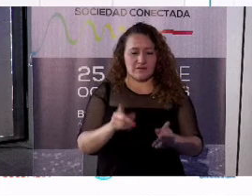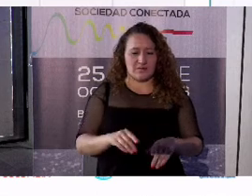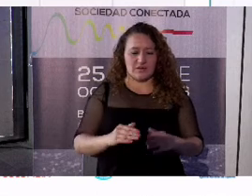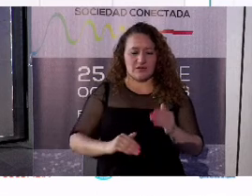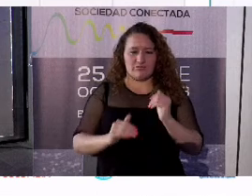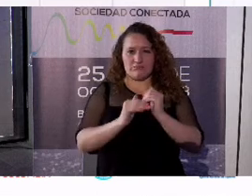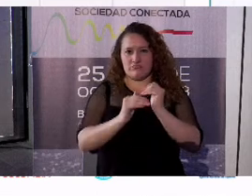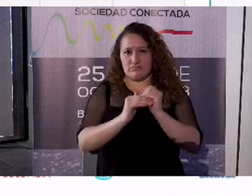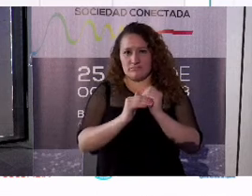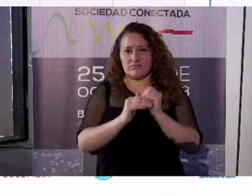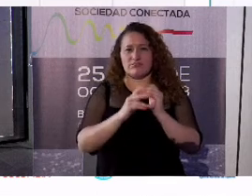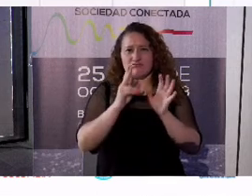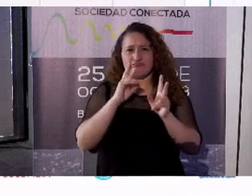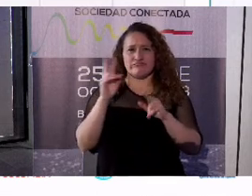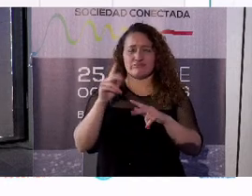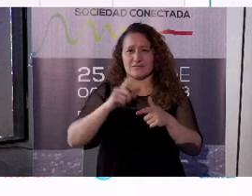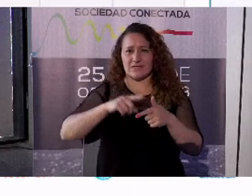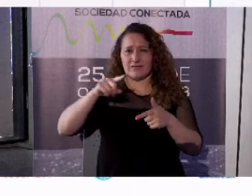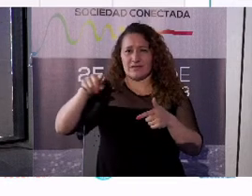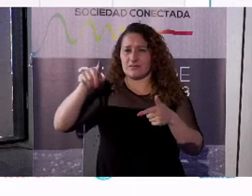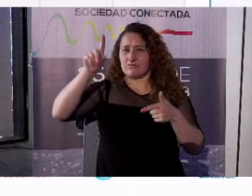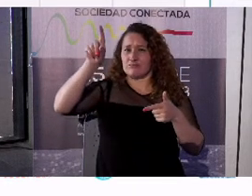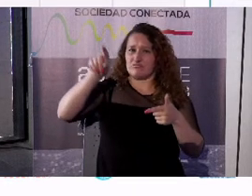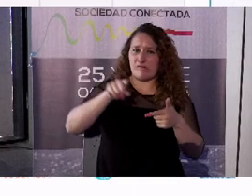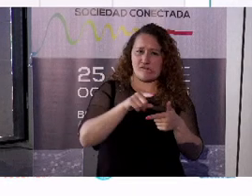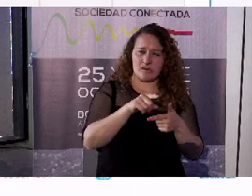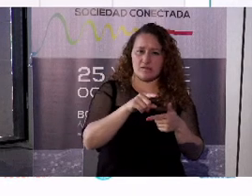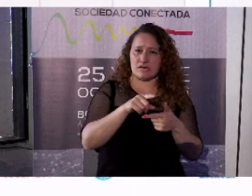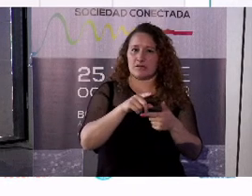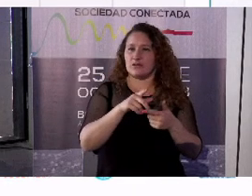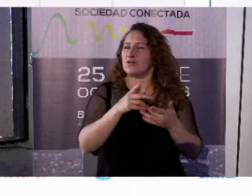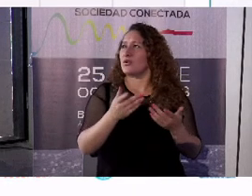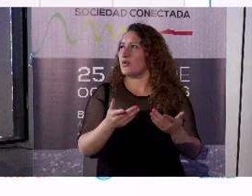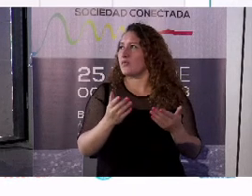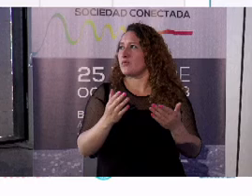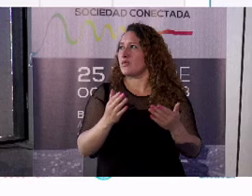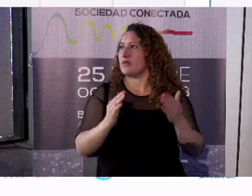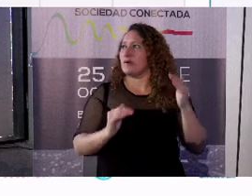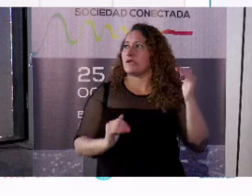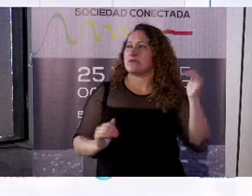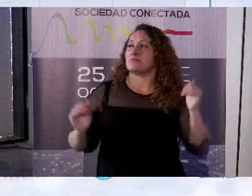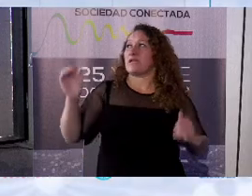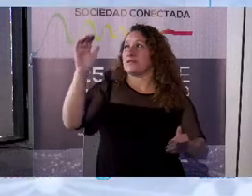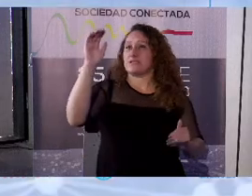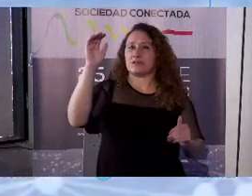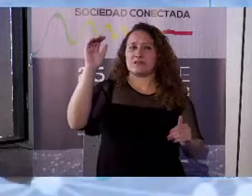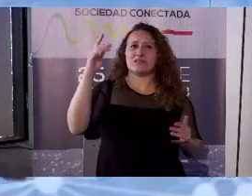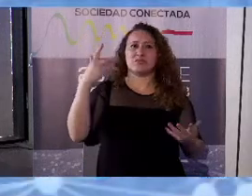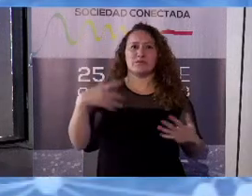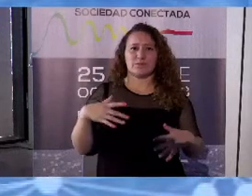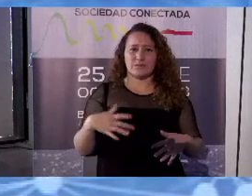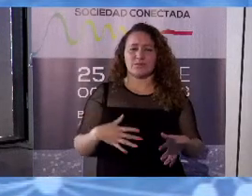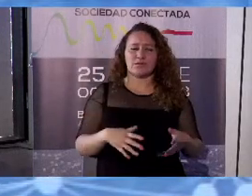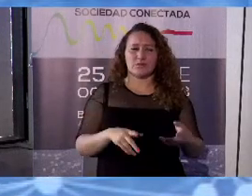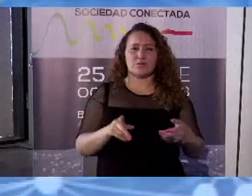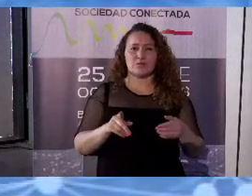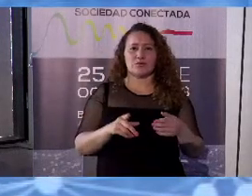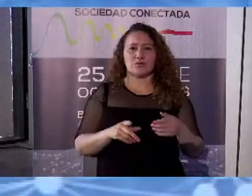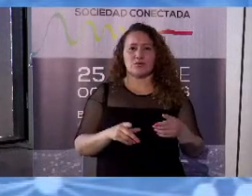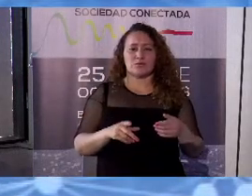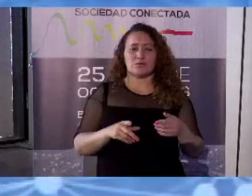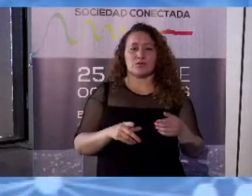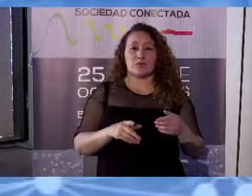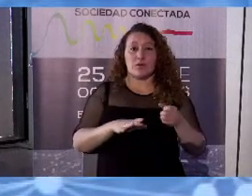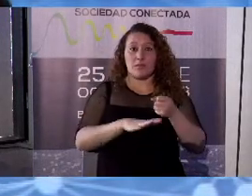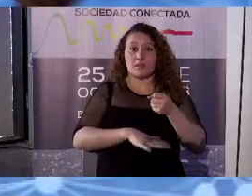equitativa y ahí tenemos gráficos de la curva de Lawrence de desigualdad entre los quintiles más ricos y más pobres Con el eso eh basado